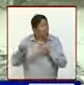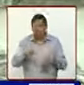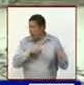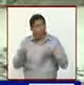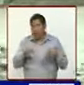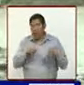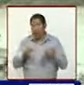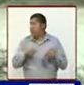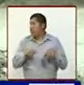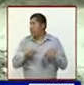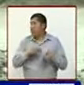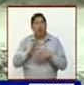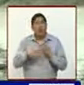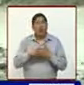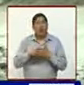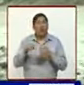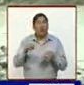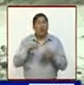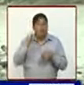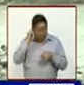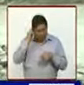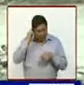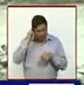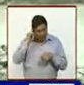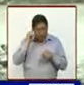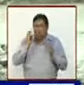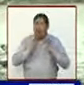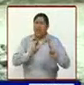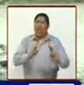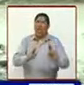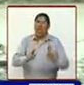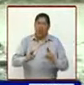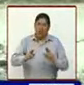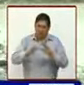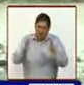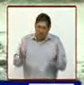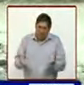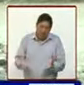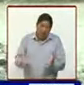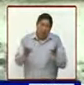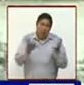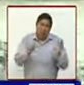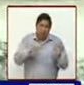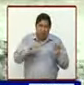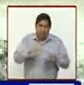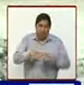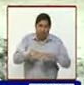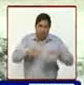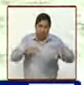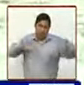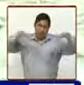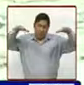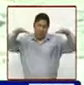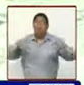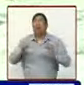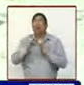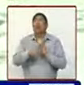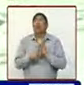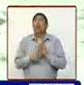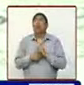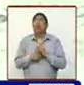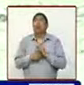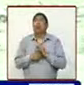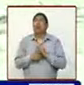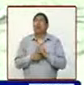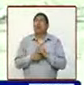hacer en todo lo que es el encauce de ríos, el tiro de escombros, la construcción de gaviones y posteriormente